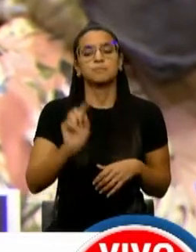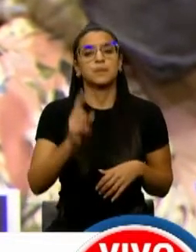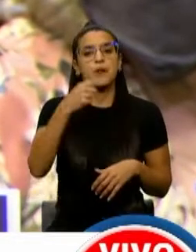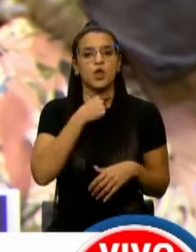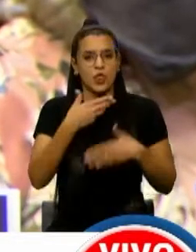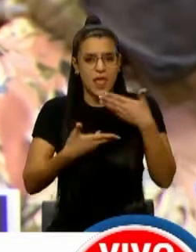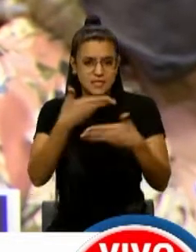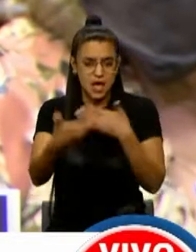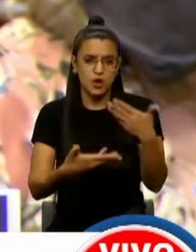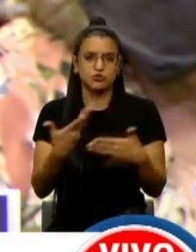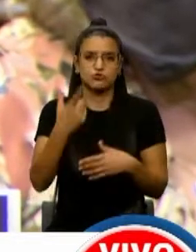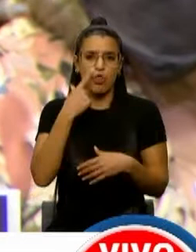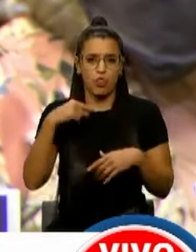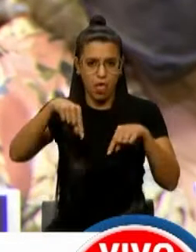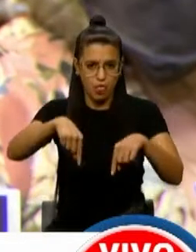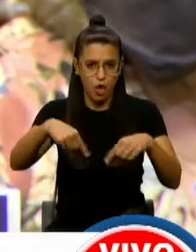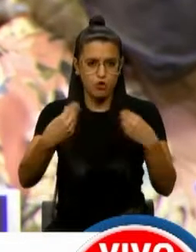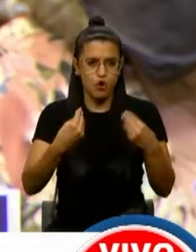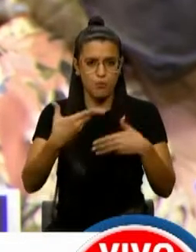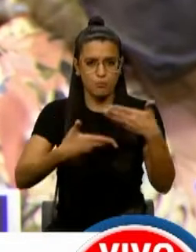el desarrollo de la jornada del día de hoy.